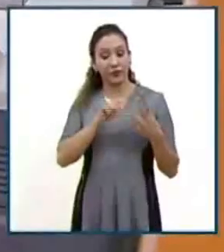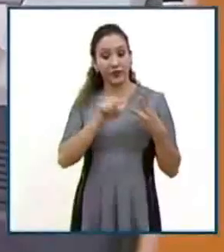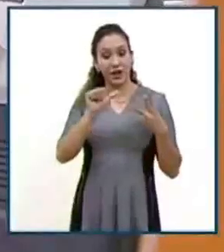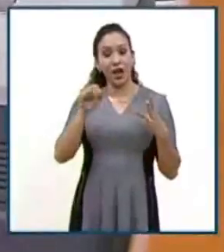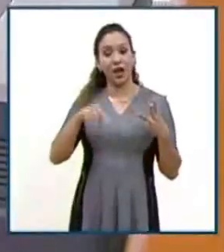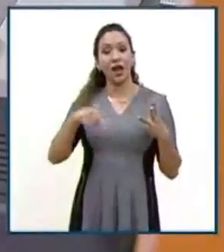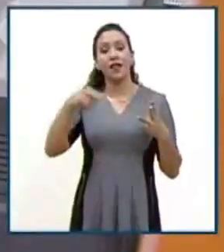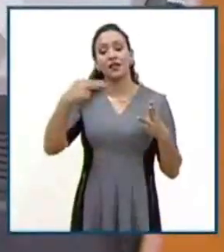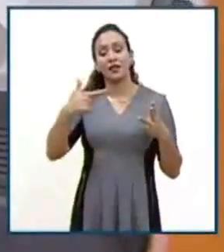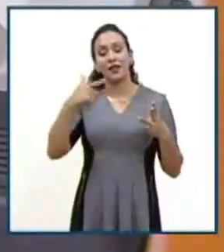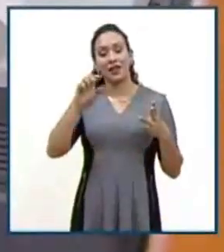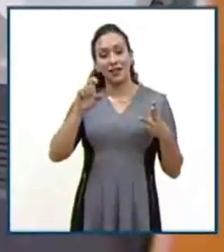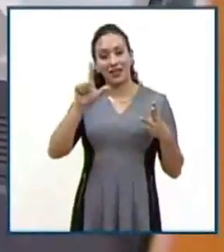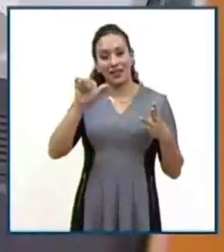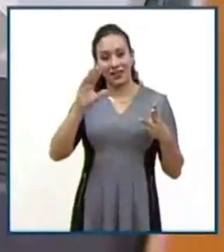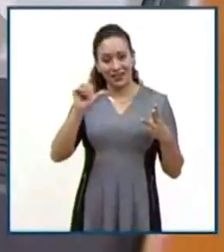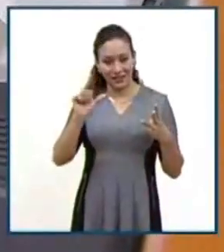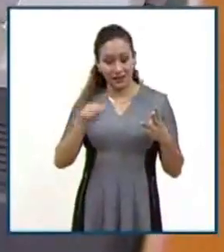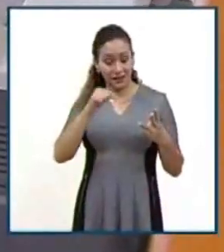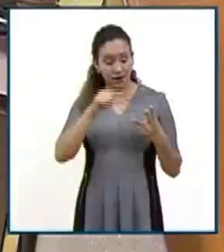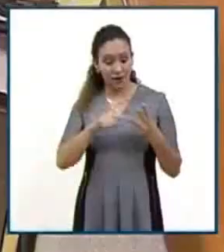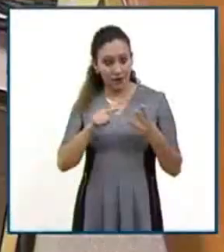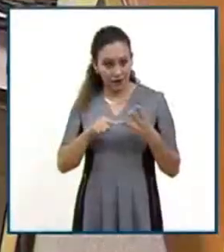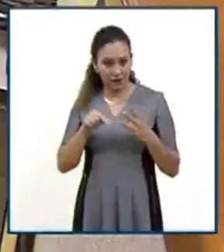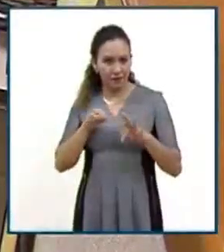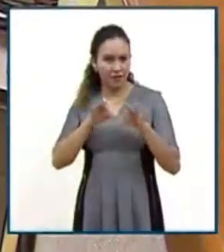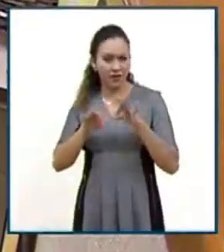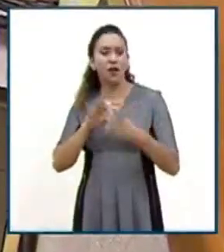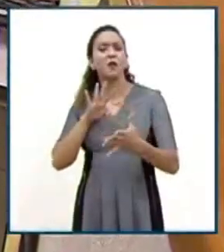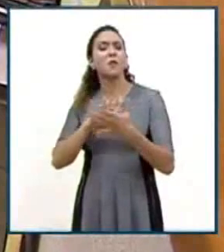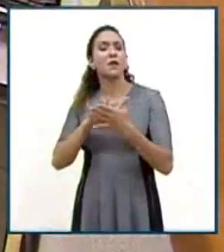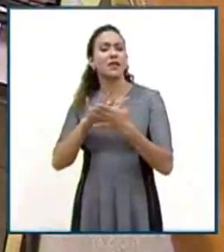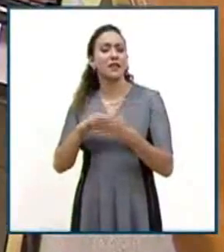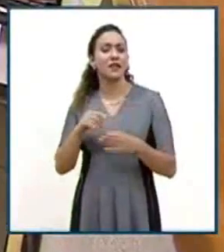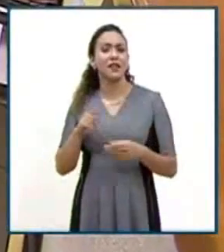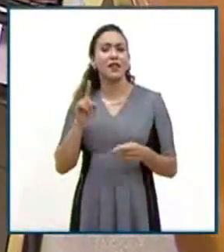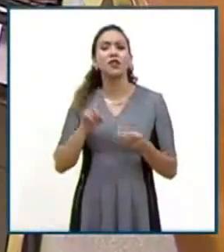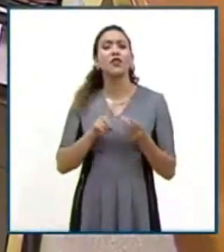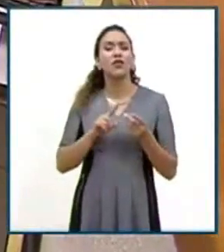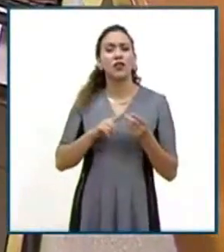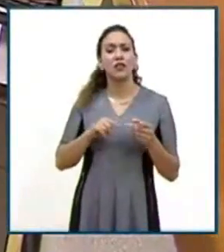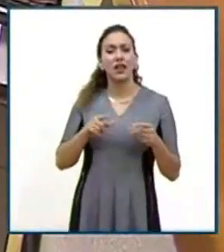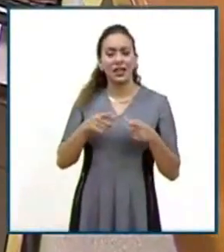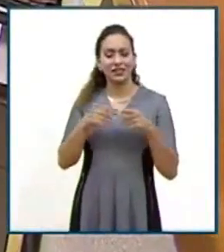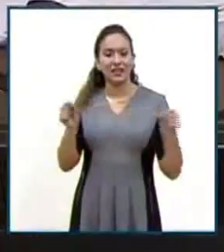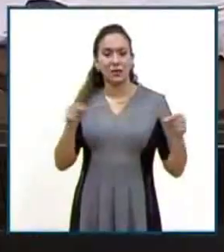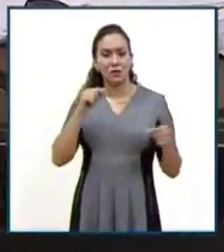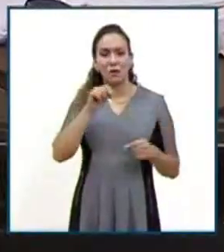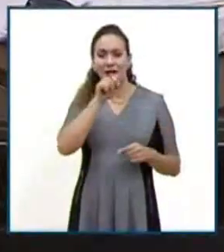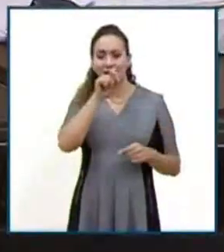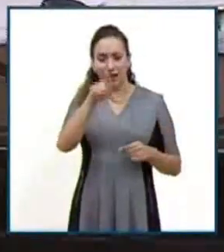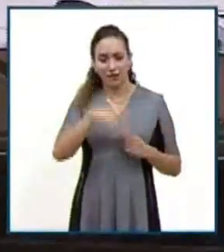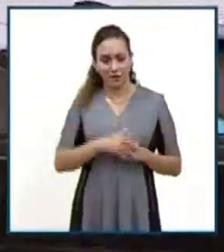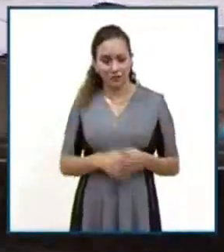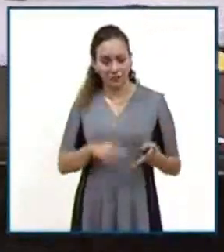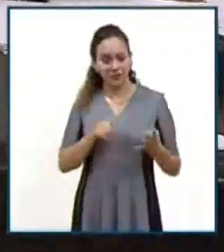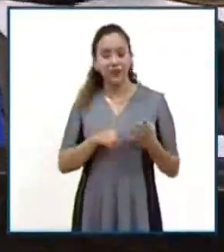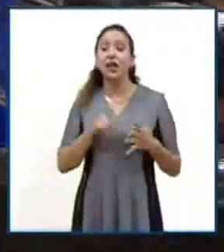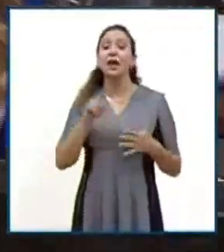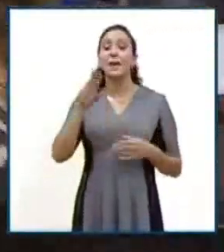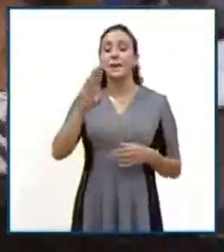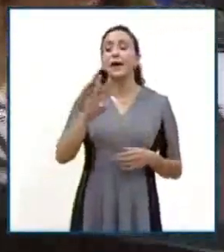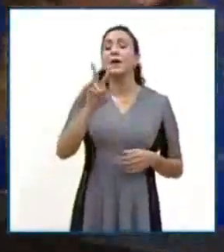exactos. La Defensoría Pública Federal continuará impulsando acciones de litigio estratégico a fin de que se reconozcan y garanticen justamente los derechos